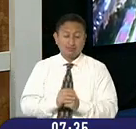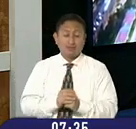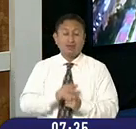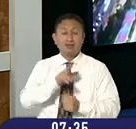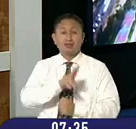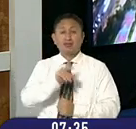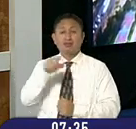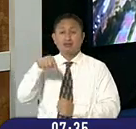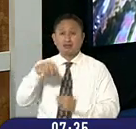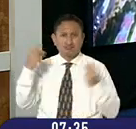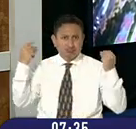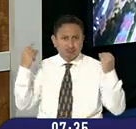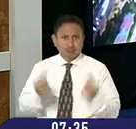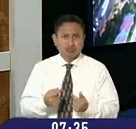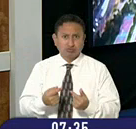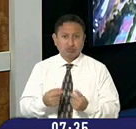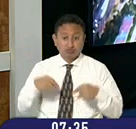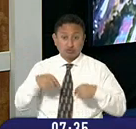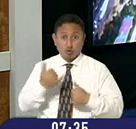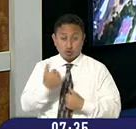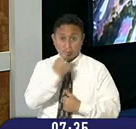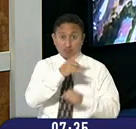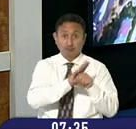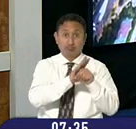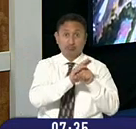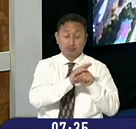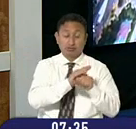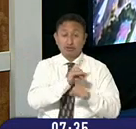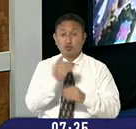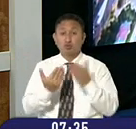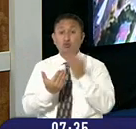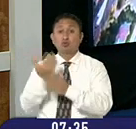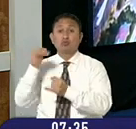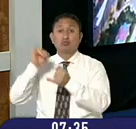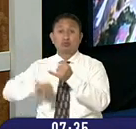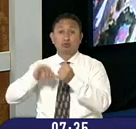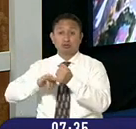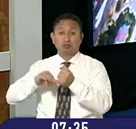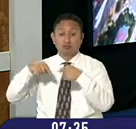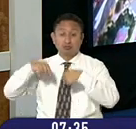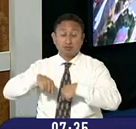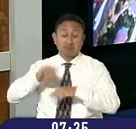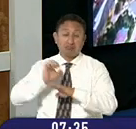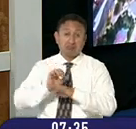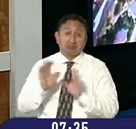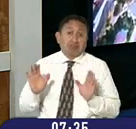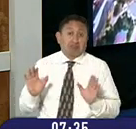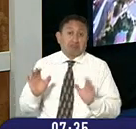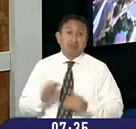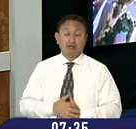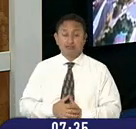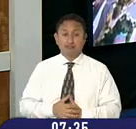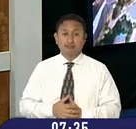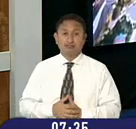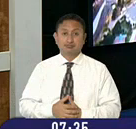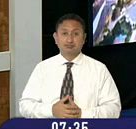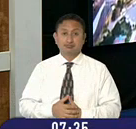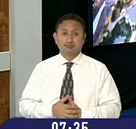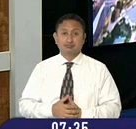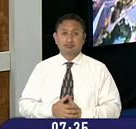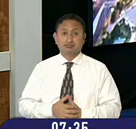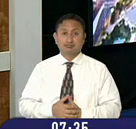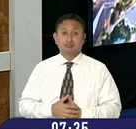rápida que el Omicron que conocemos. Esta cepa, ¿no?, que cuando llegará a nuestro país no se puede todavía determinar con exactitud, pero